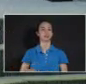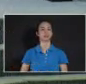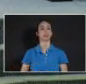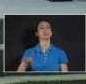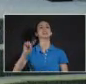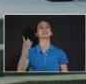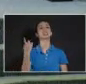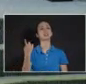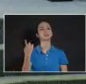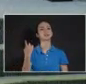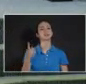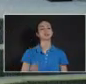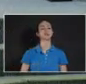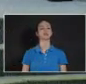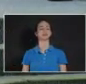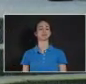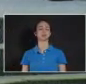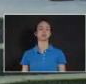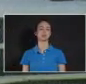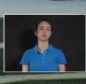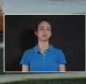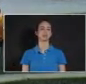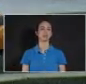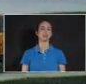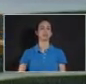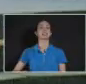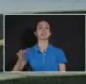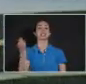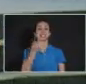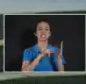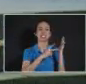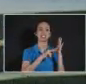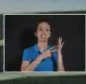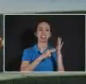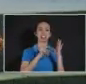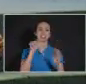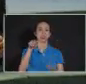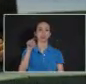¿Quién lo hizo volver? ¿Qué significa eso?